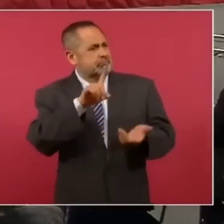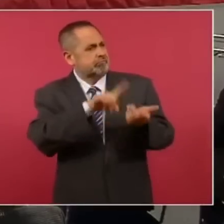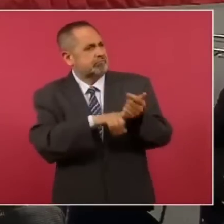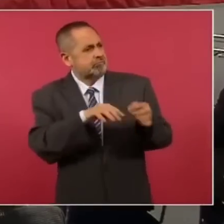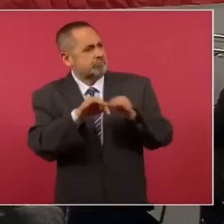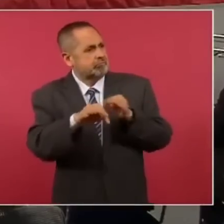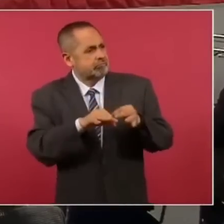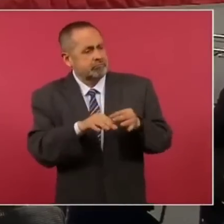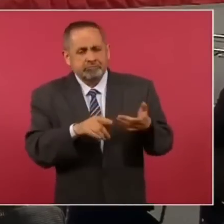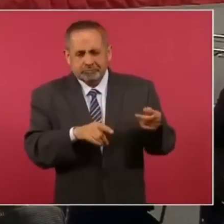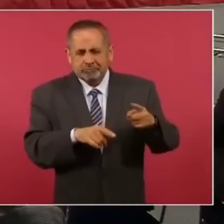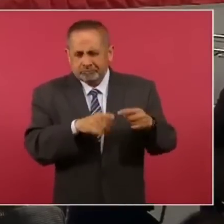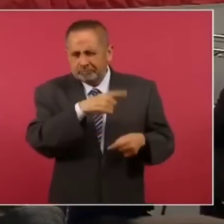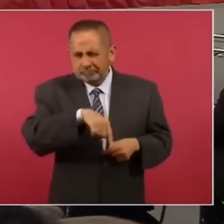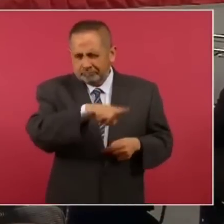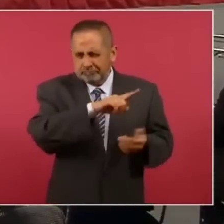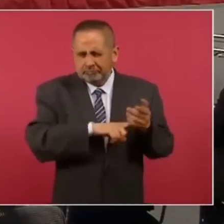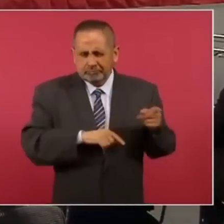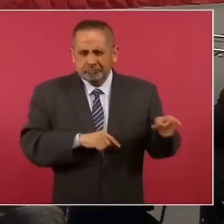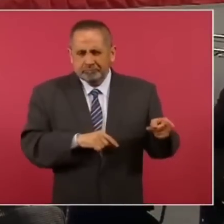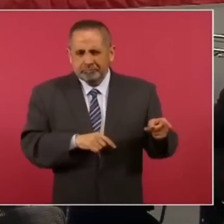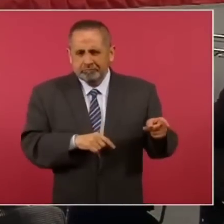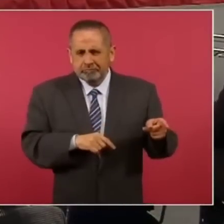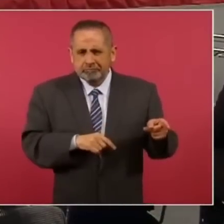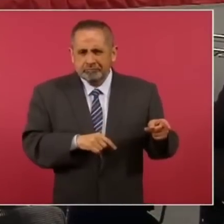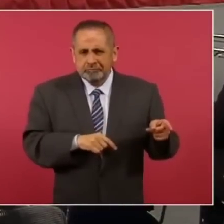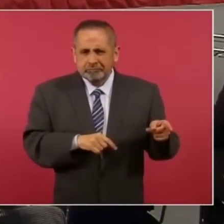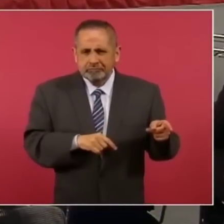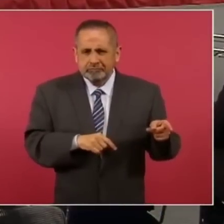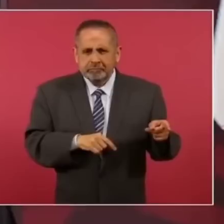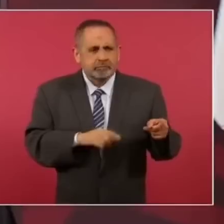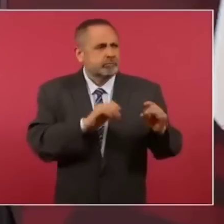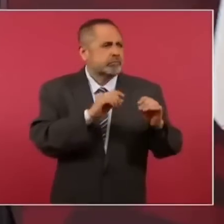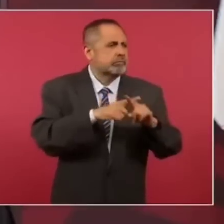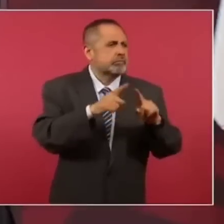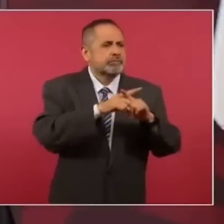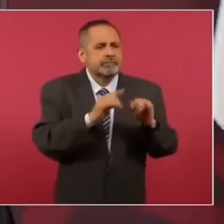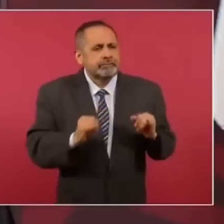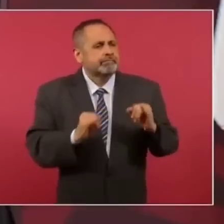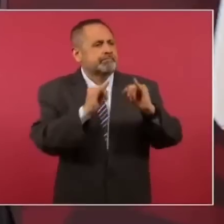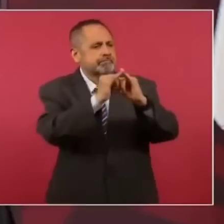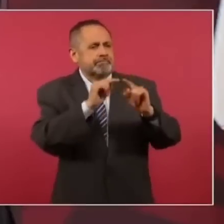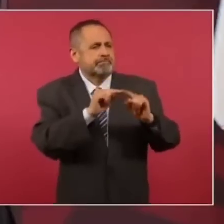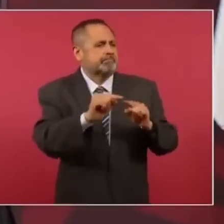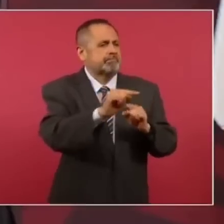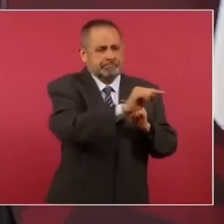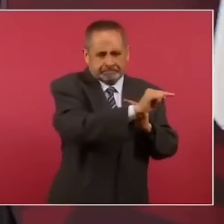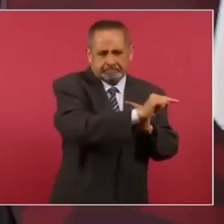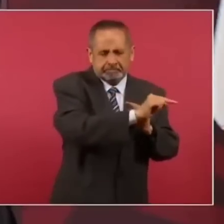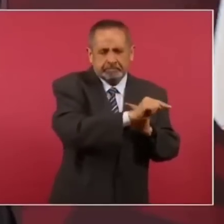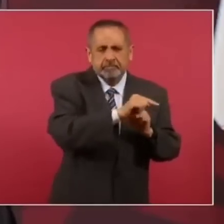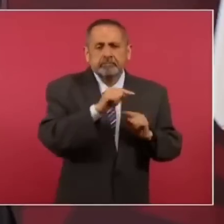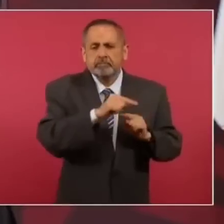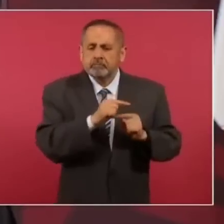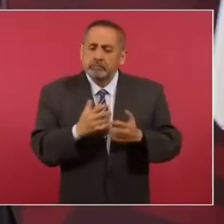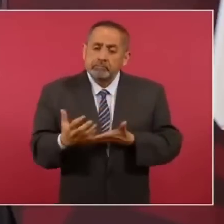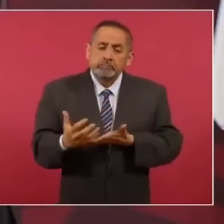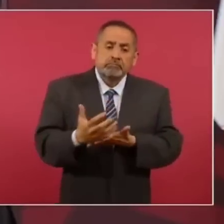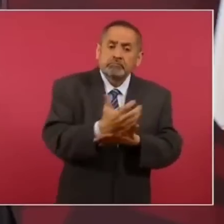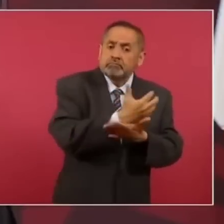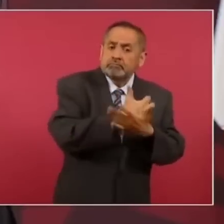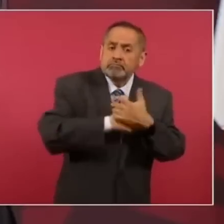funcionarios de organismos supuestamente autónomos, en